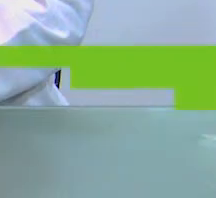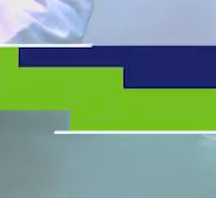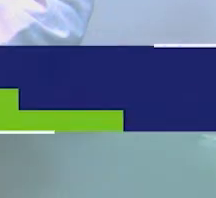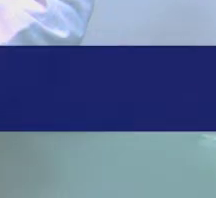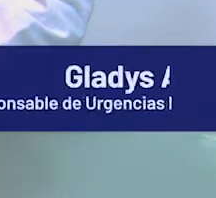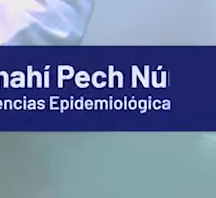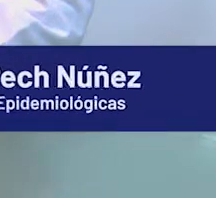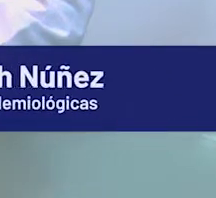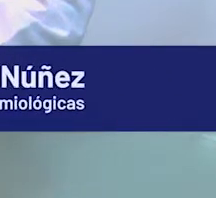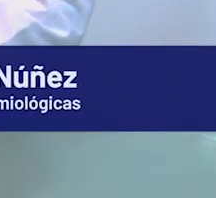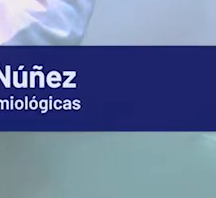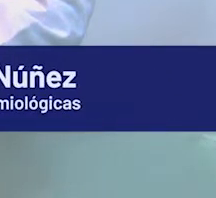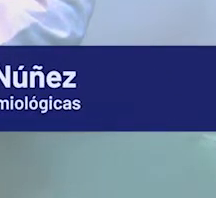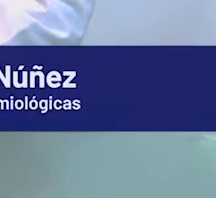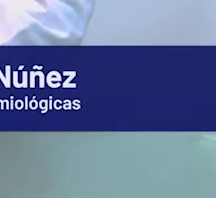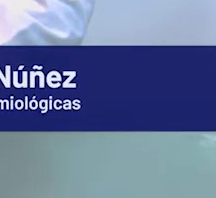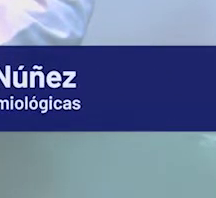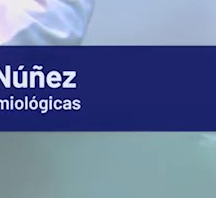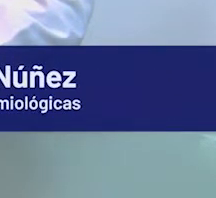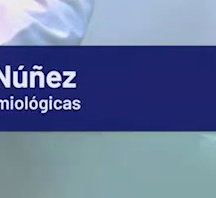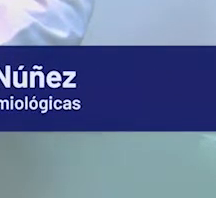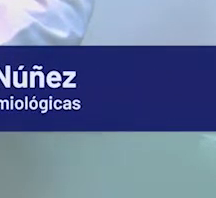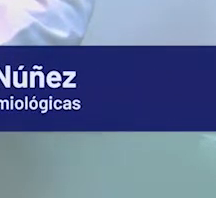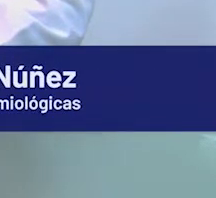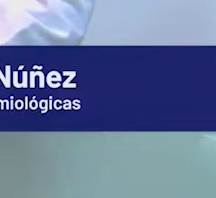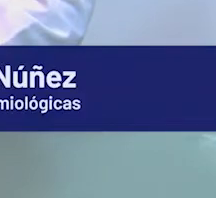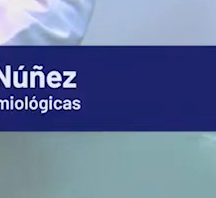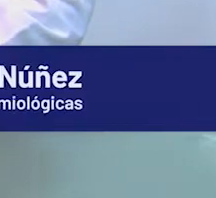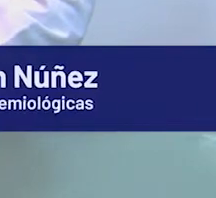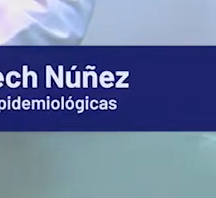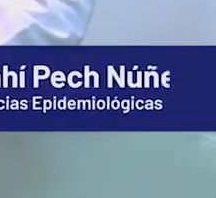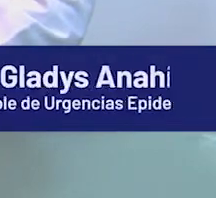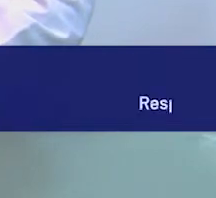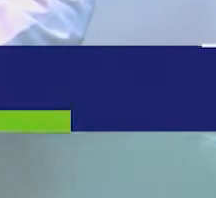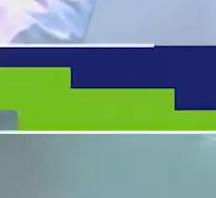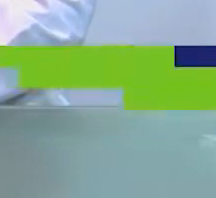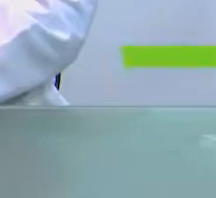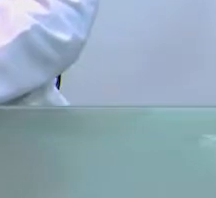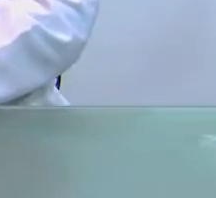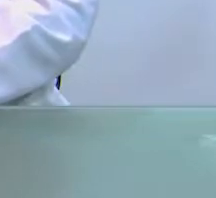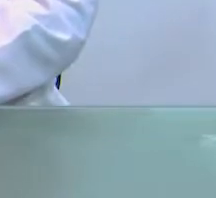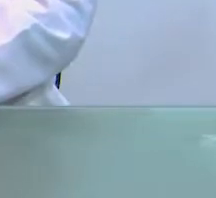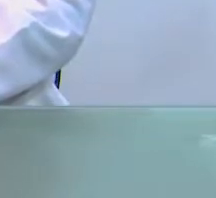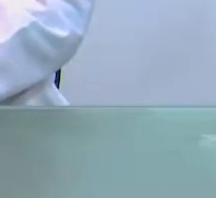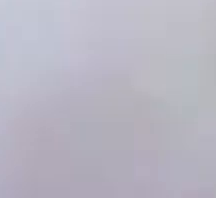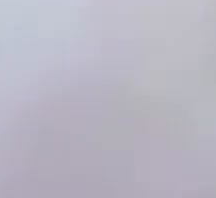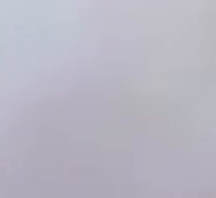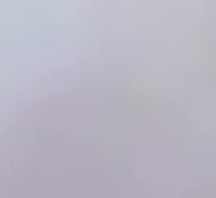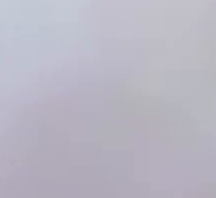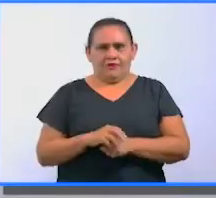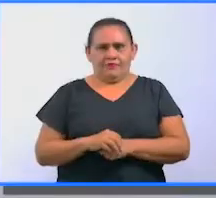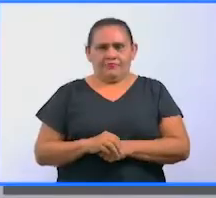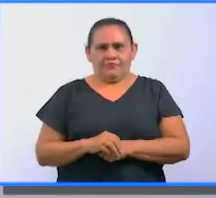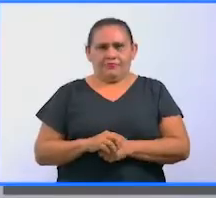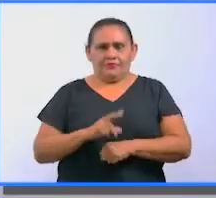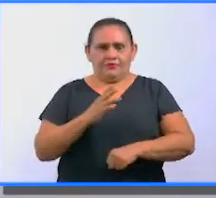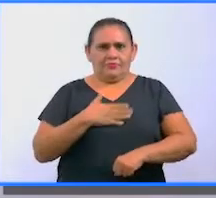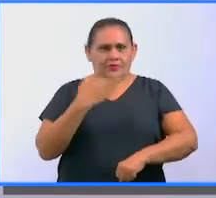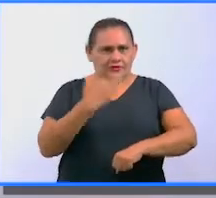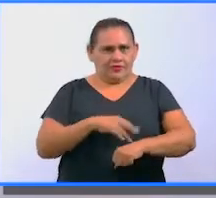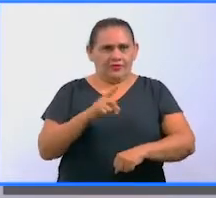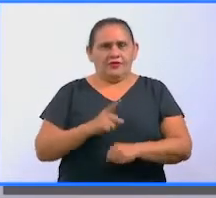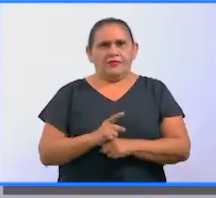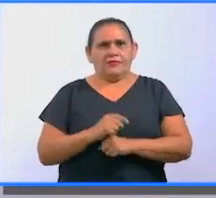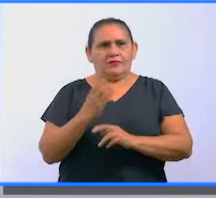Buenas tardes. Nos permitimos dar el informe diario relacionado con el COVID-19. Adelante, doctora. Gracias, doctora. Buenas tardes.